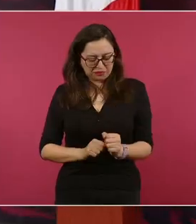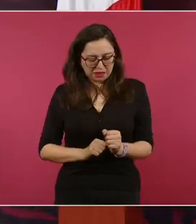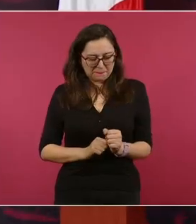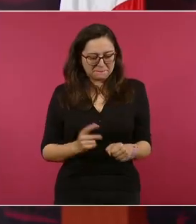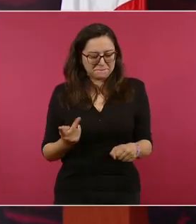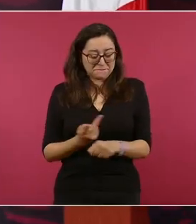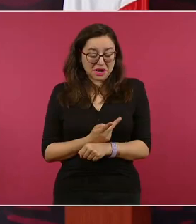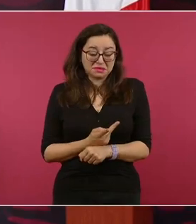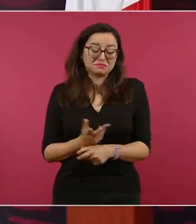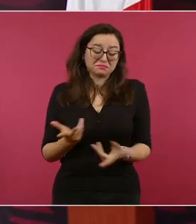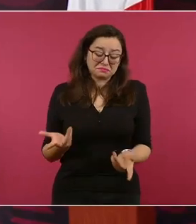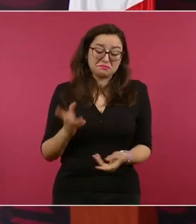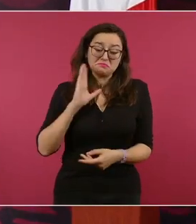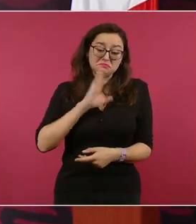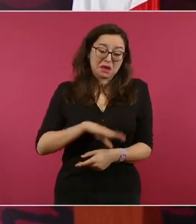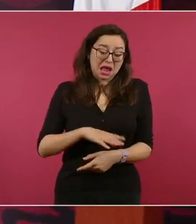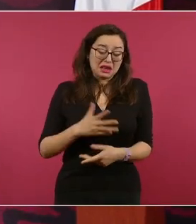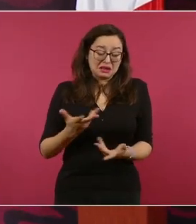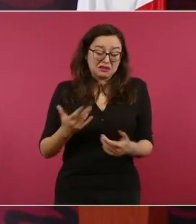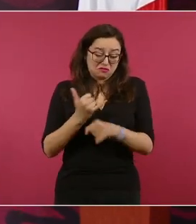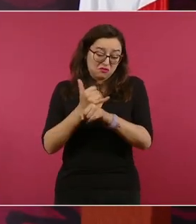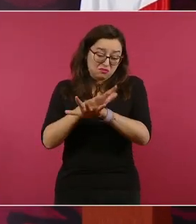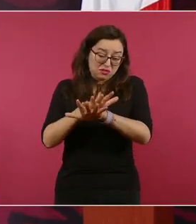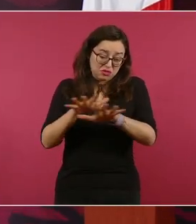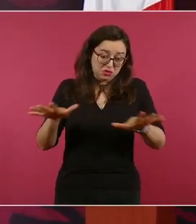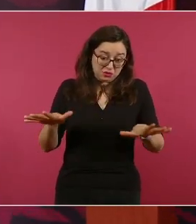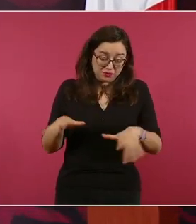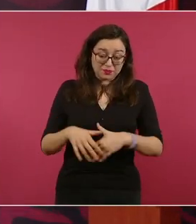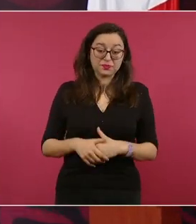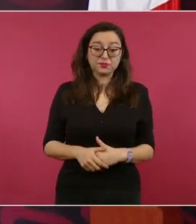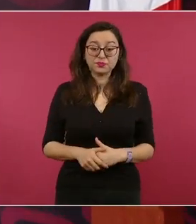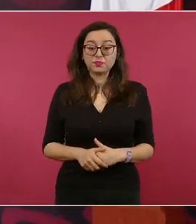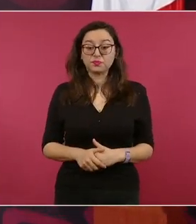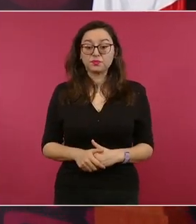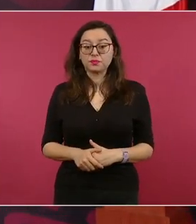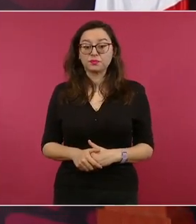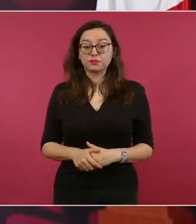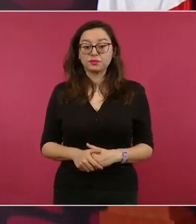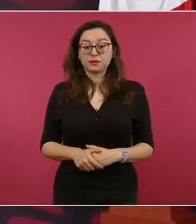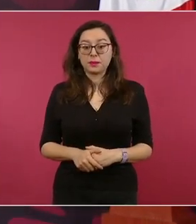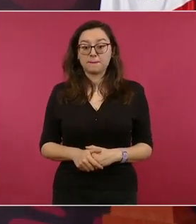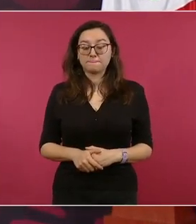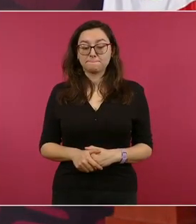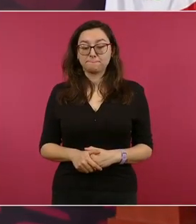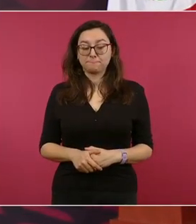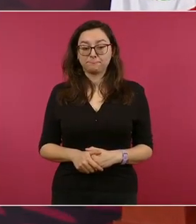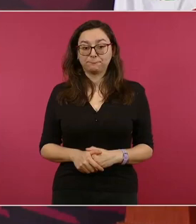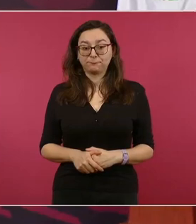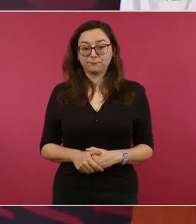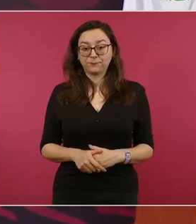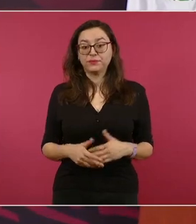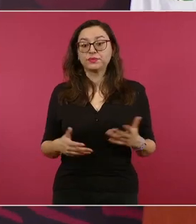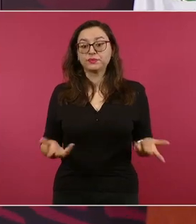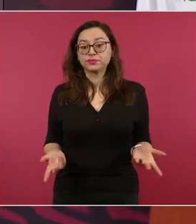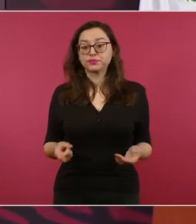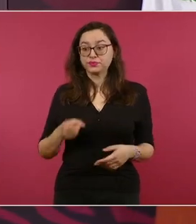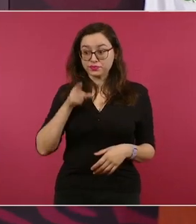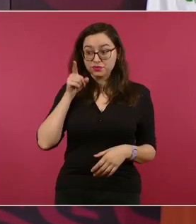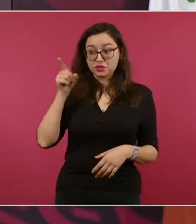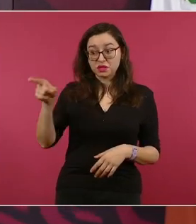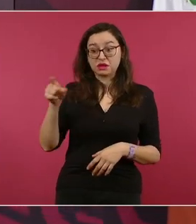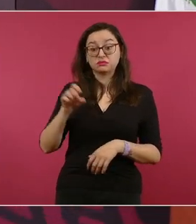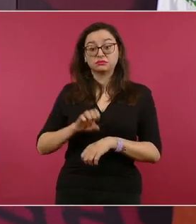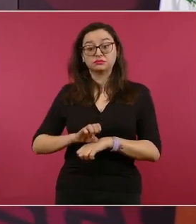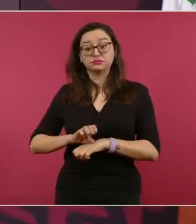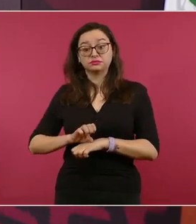aquí, cuando ellos toman la decisión muy propagandística,